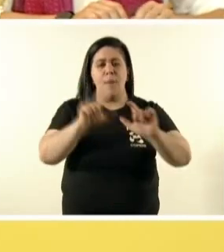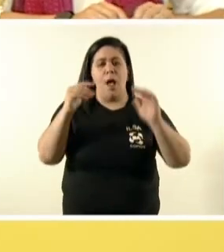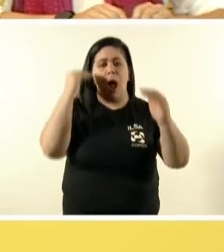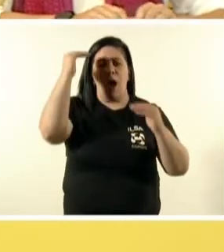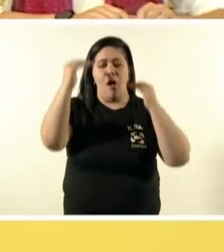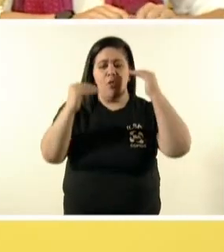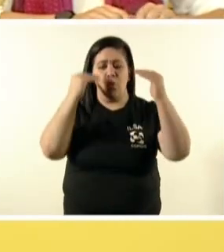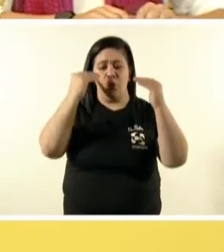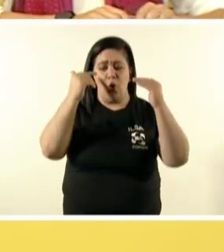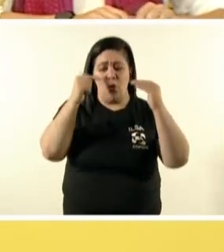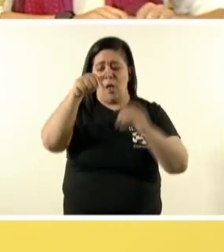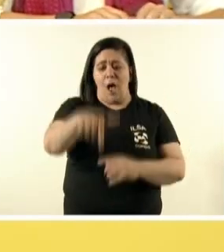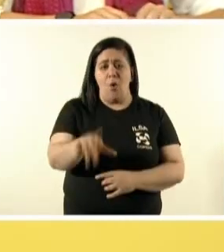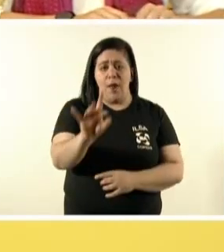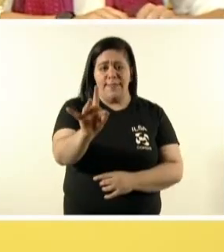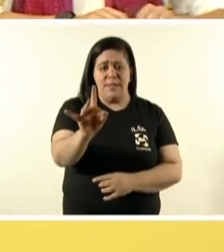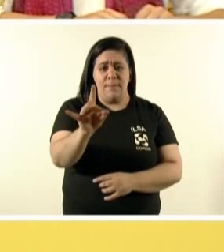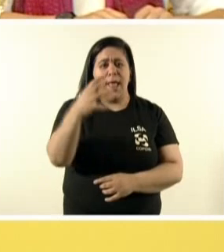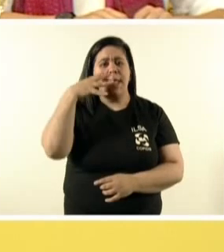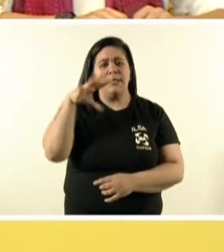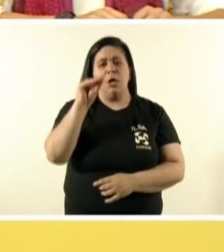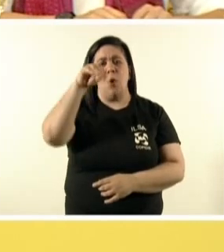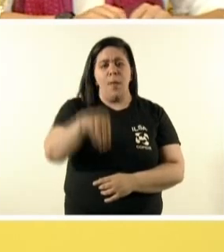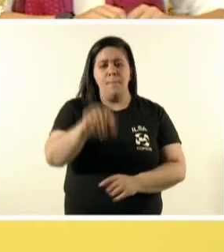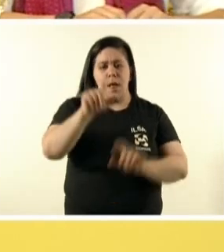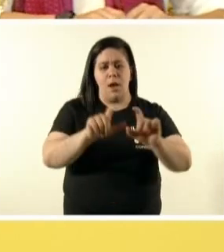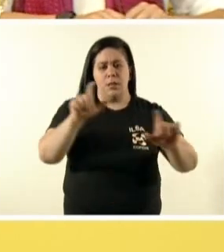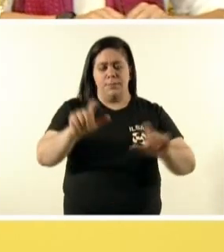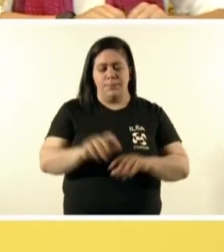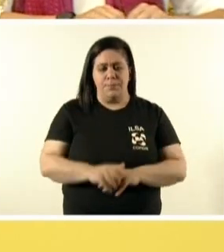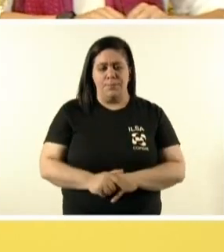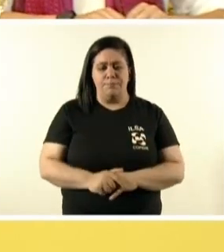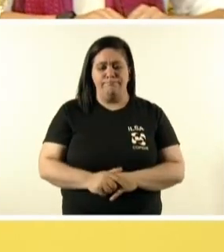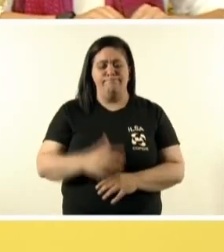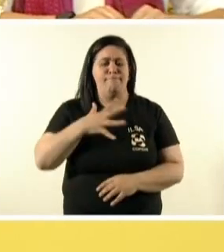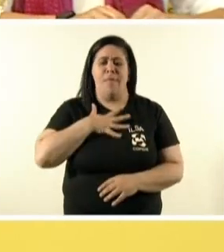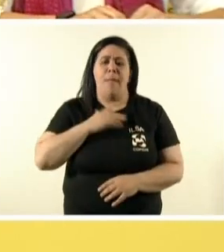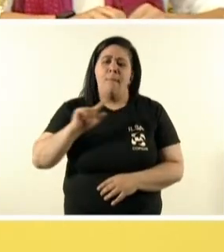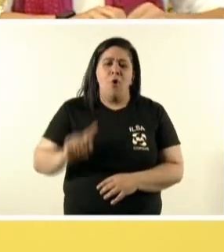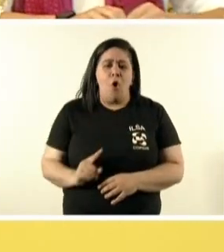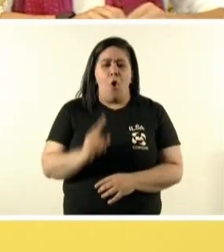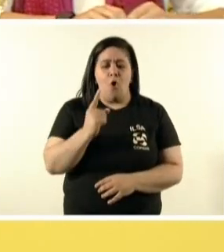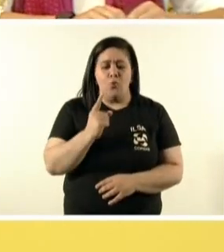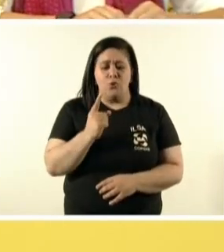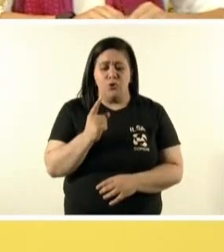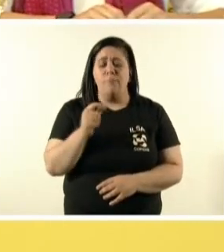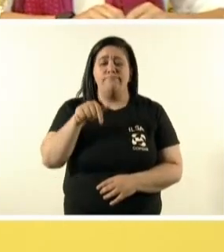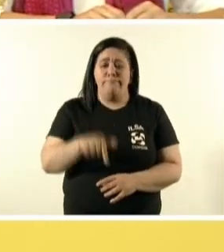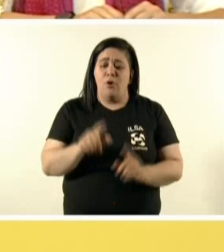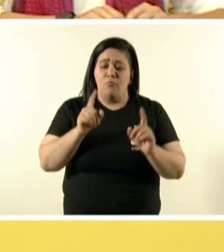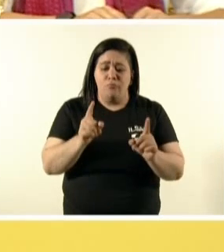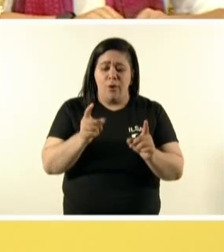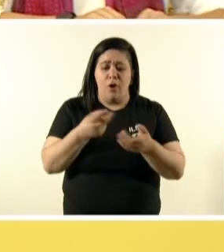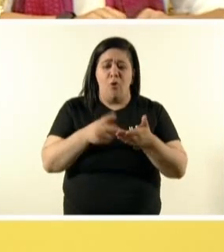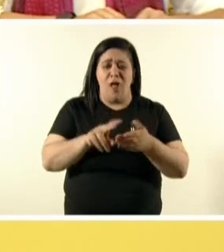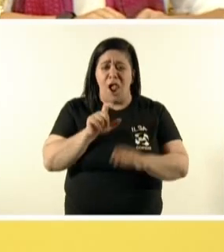aspiramos de aquí a fin de año que se reciban 5.000 más. Un orgullo, realmente. Ahora, repito, no es que el